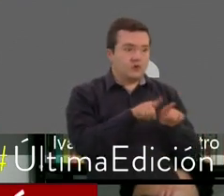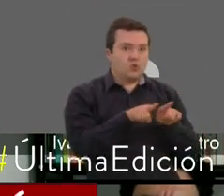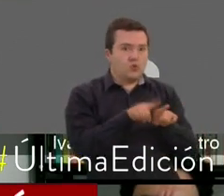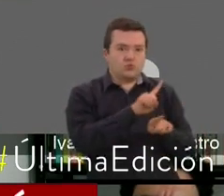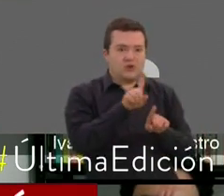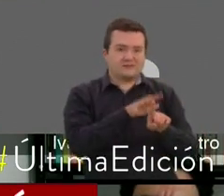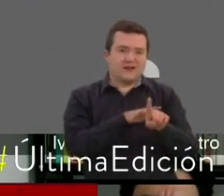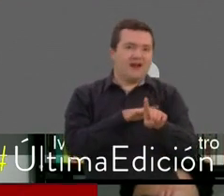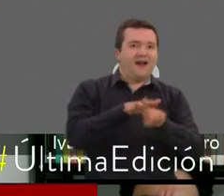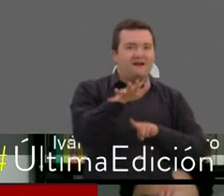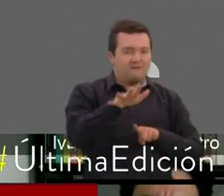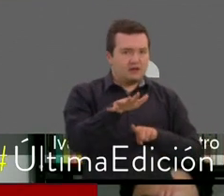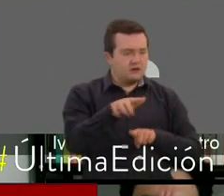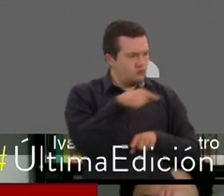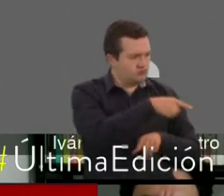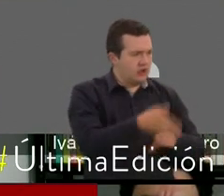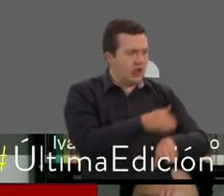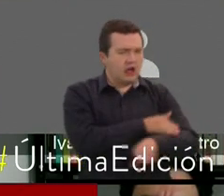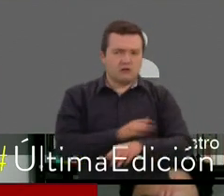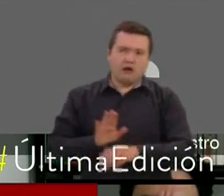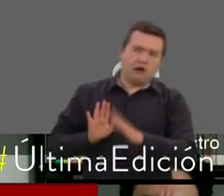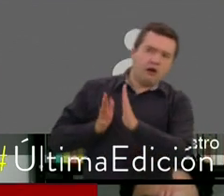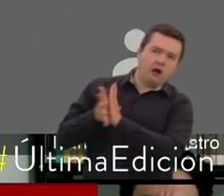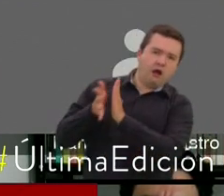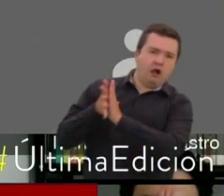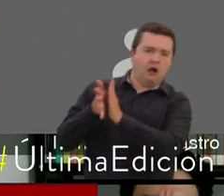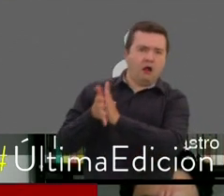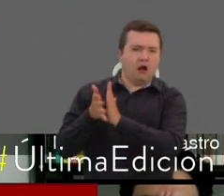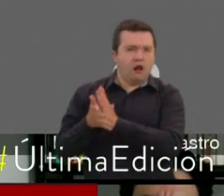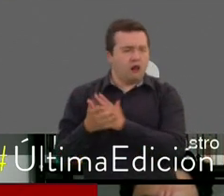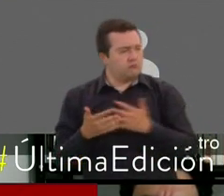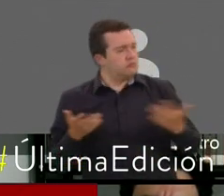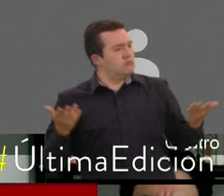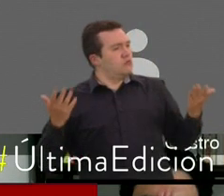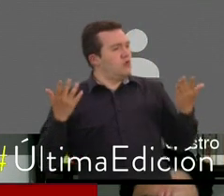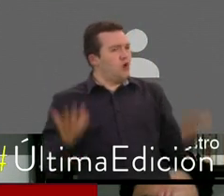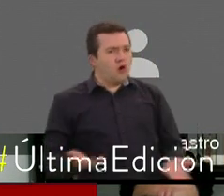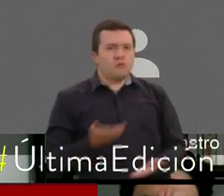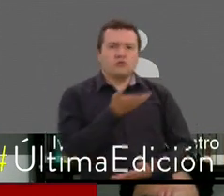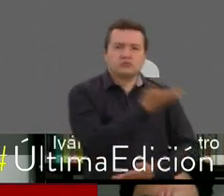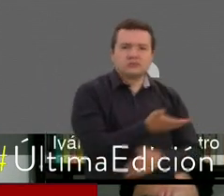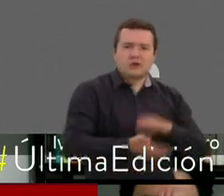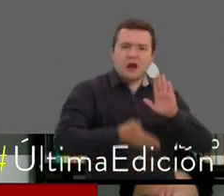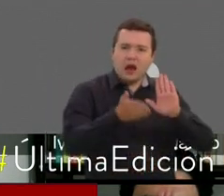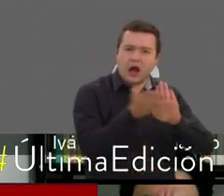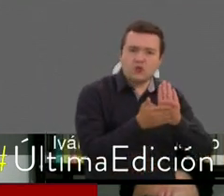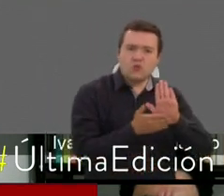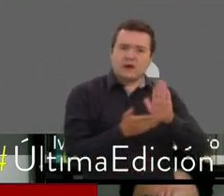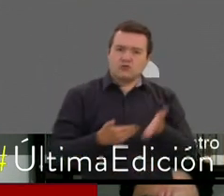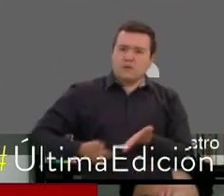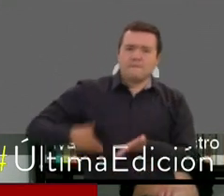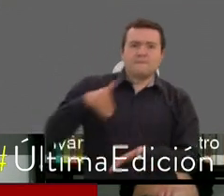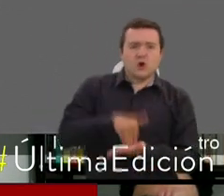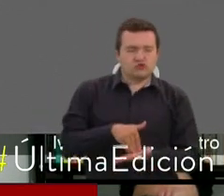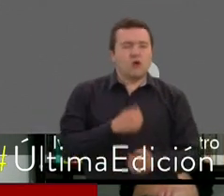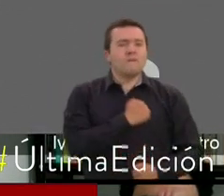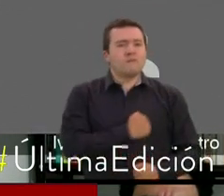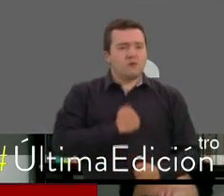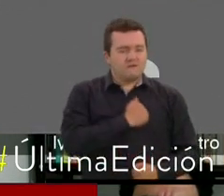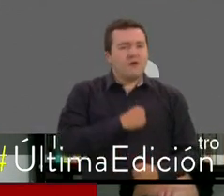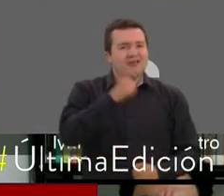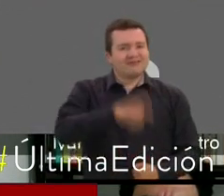a la manera como deba usted y considere sea preciso presentar sus argumentos y su oposición, que por favor lo haga en términos